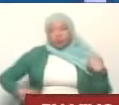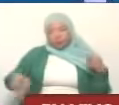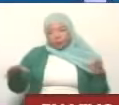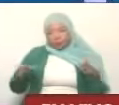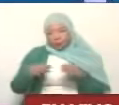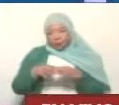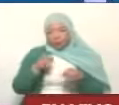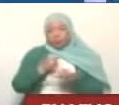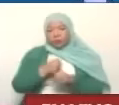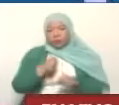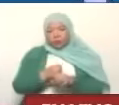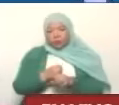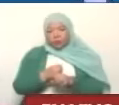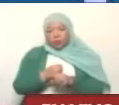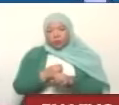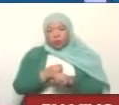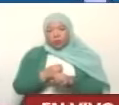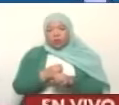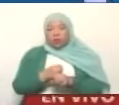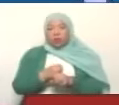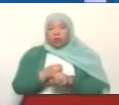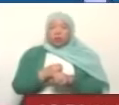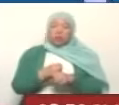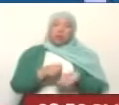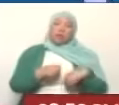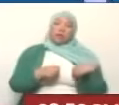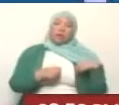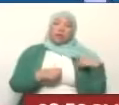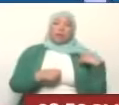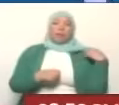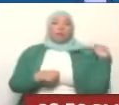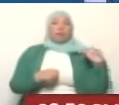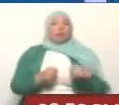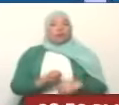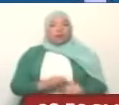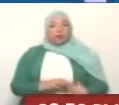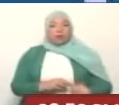reunimos y vamos a reactivar